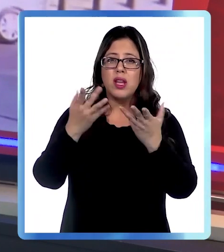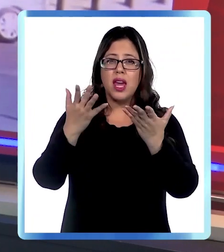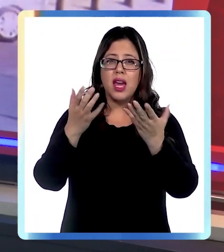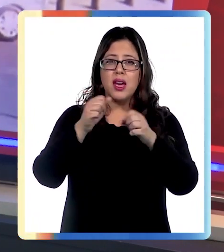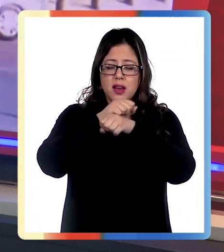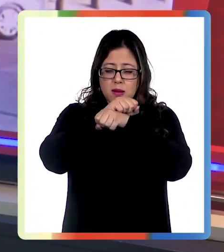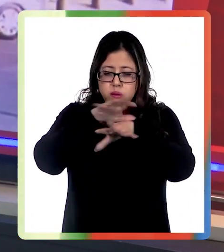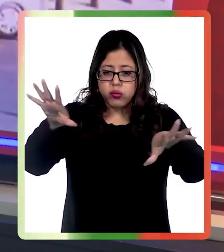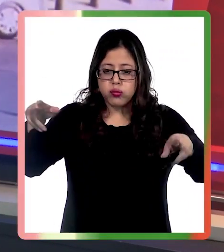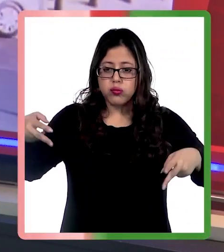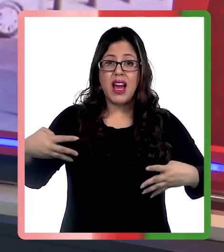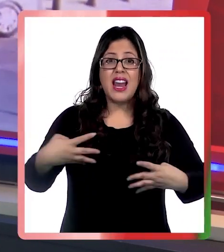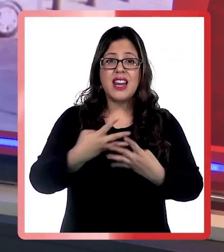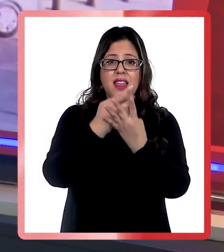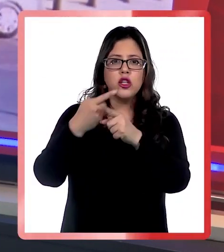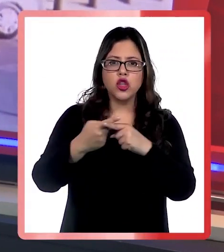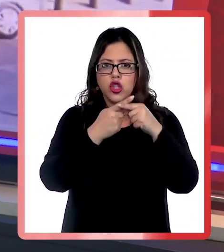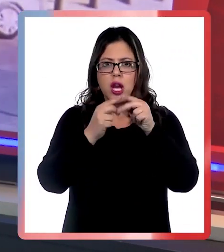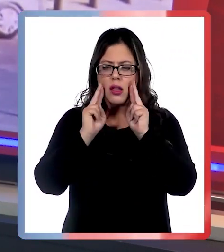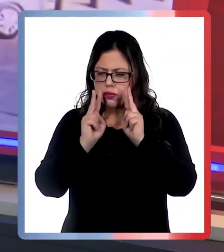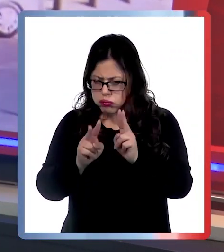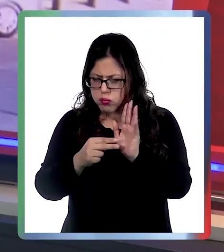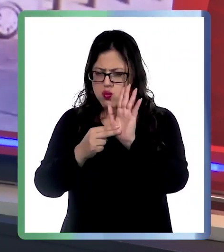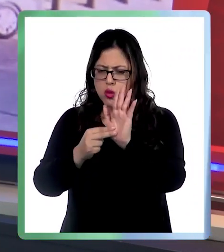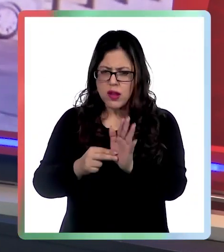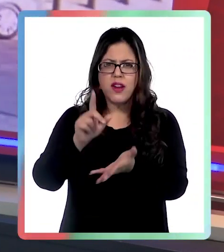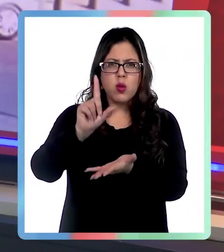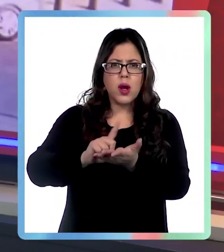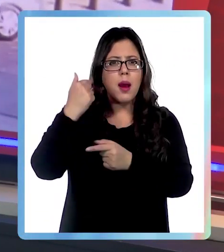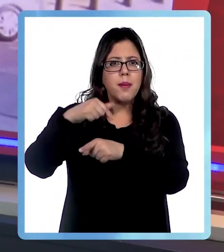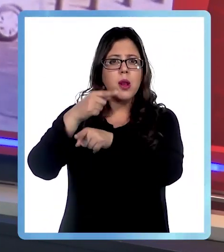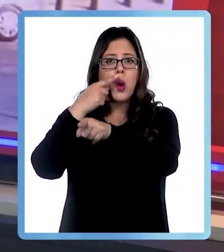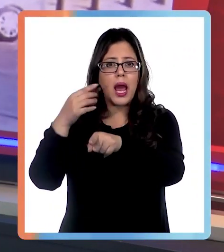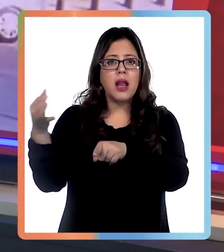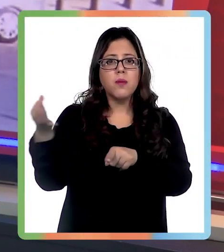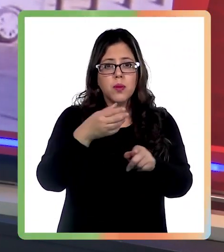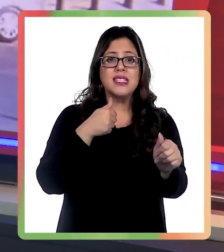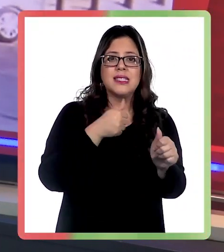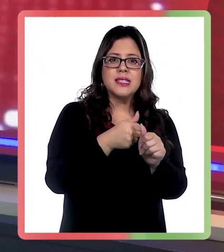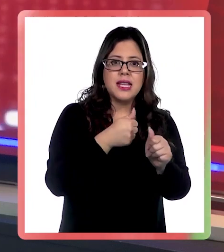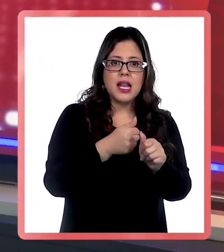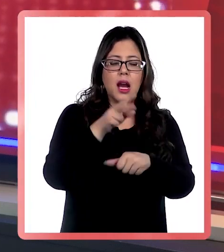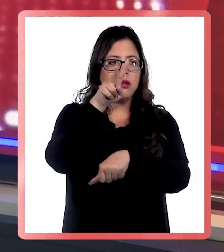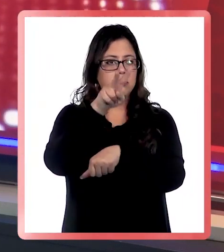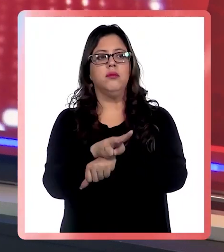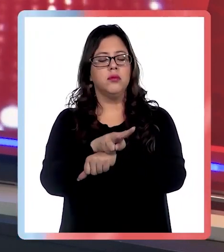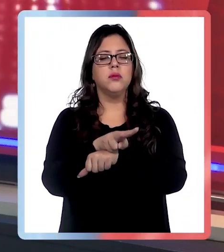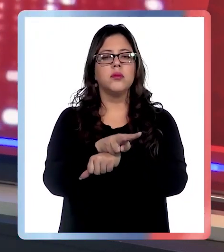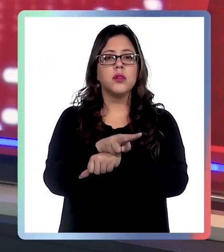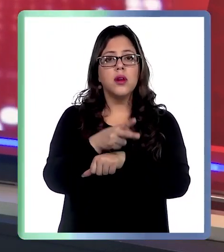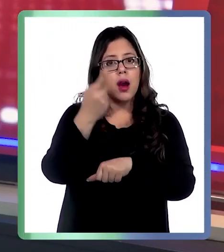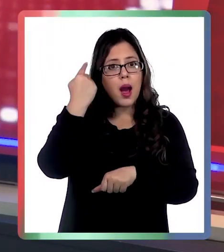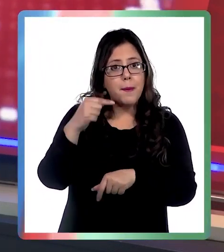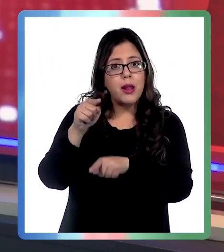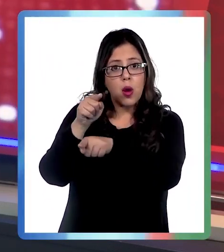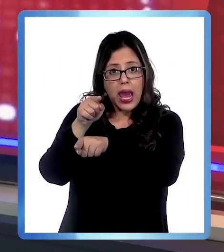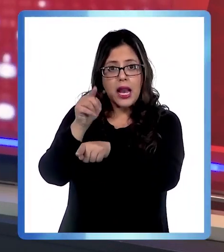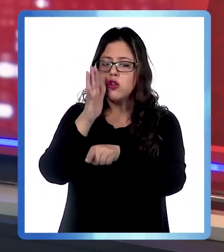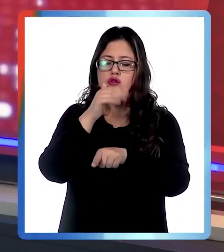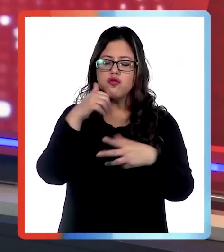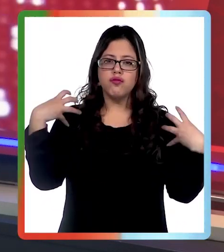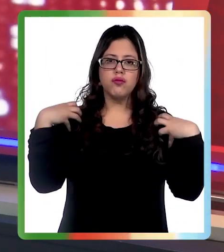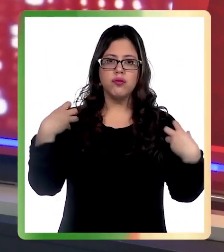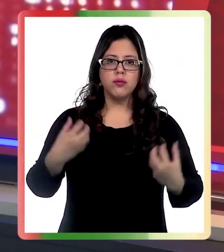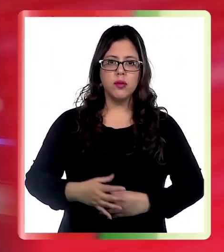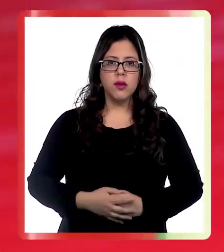imágenes en las redes sociales lo mostraban en el lugar del incidente sin embargo él afirma que estuvo cerca que fue Testigo Del lo ocurrido pero no